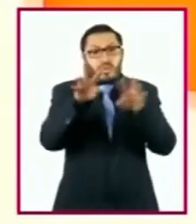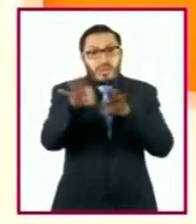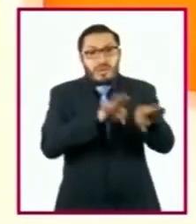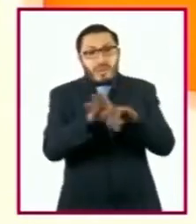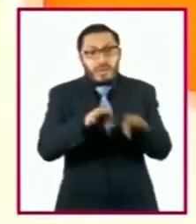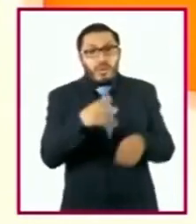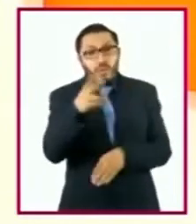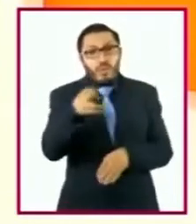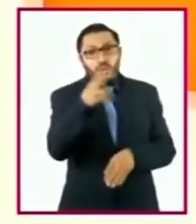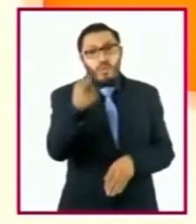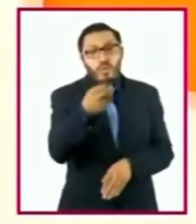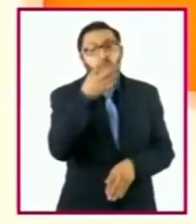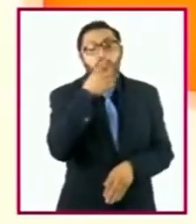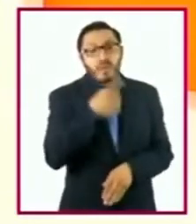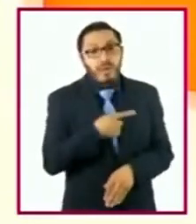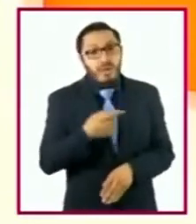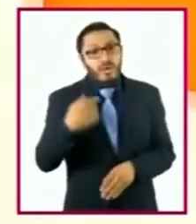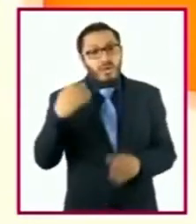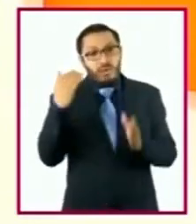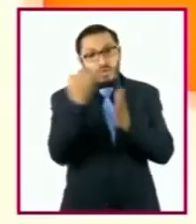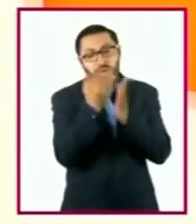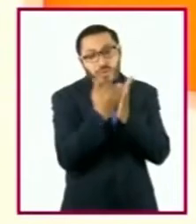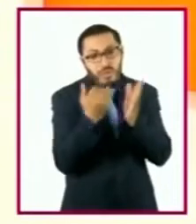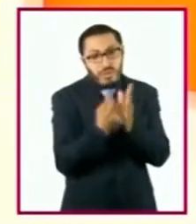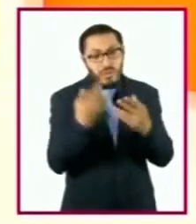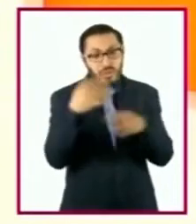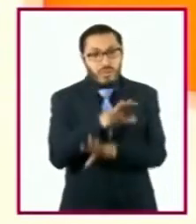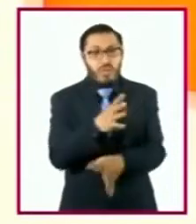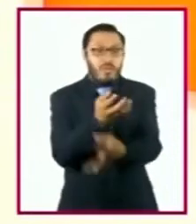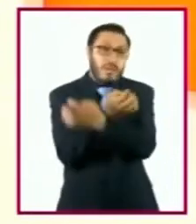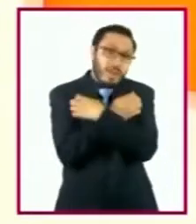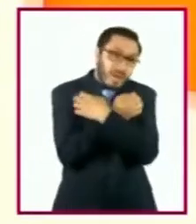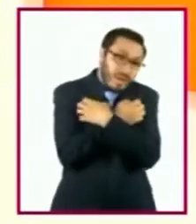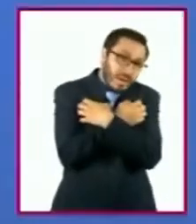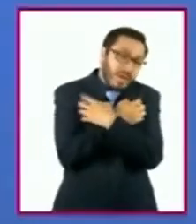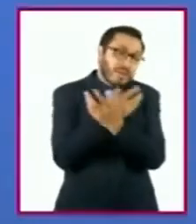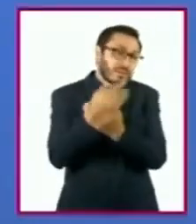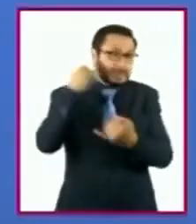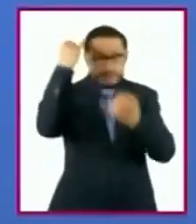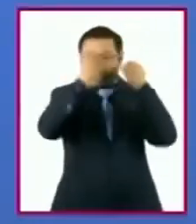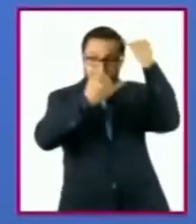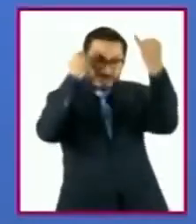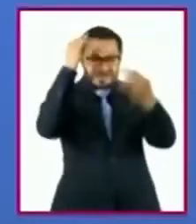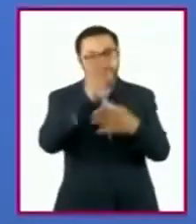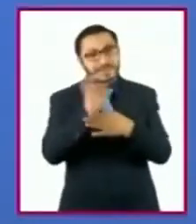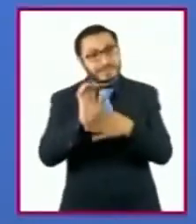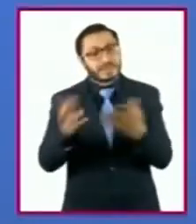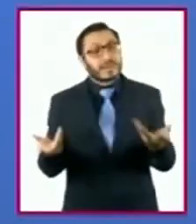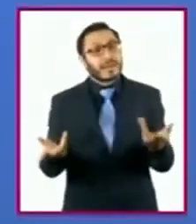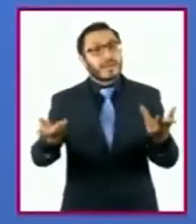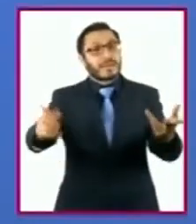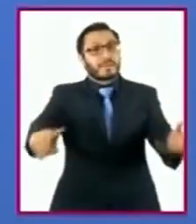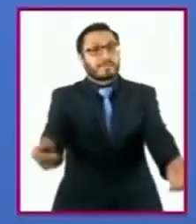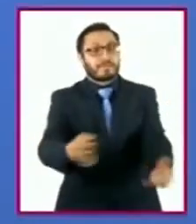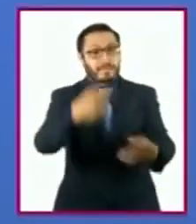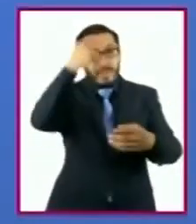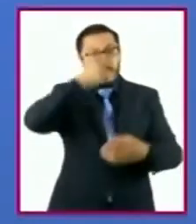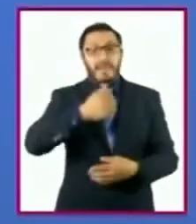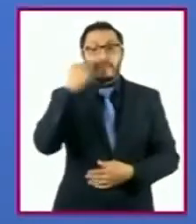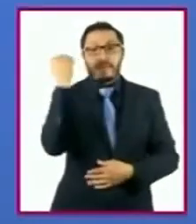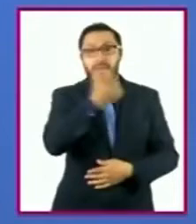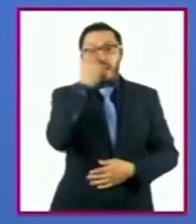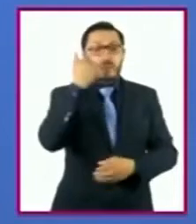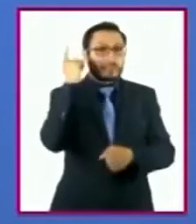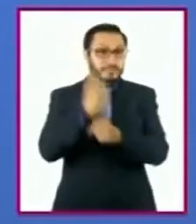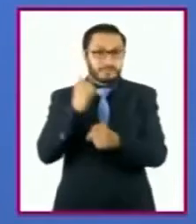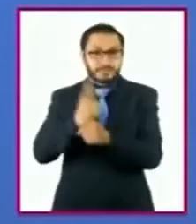hizo referencia a aspiraciones relacionadas con la educación y la recreación. Entonces, para que nuestros estudiantes identifiquen